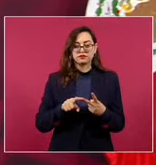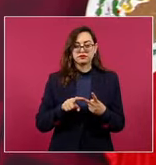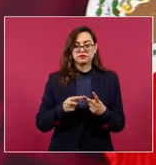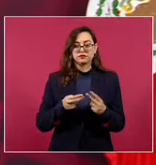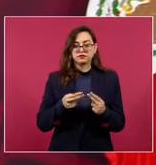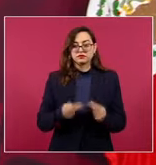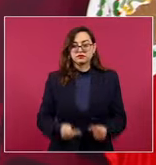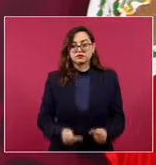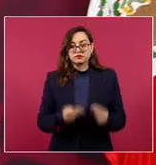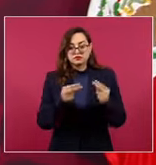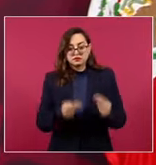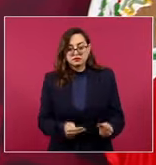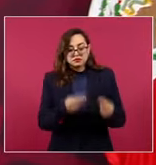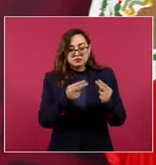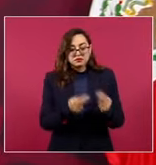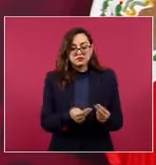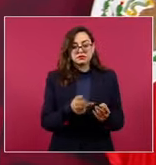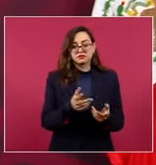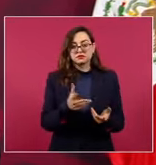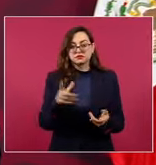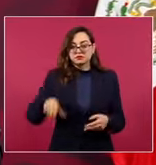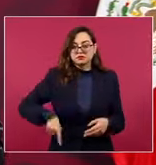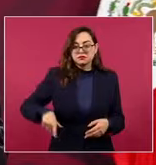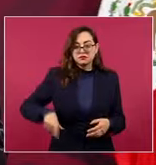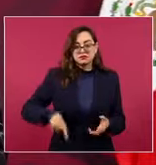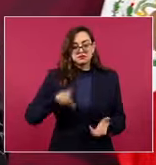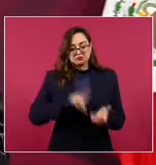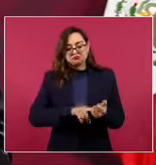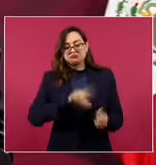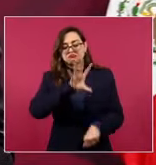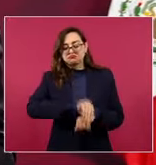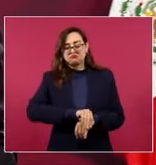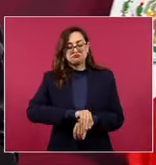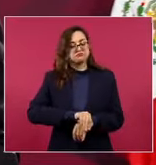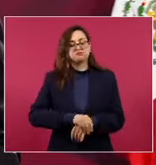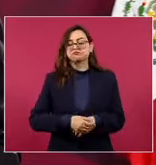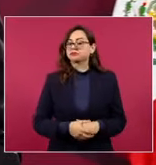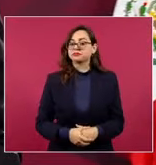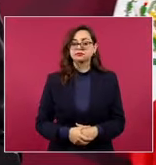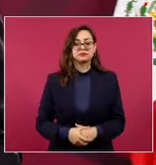al amparo del poder público, como era antes.